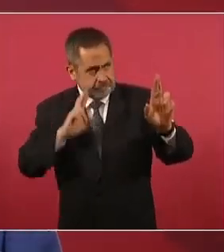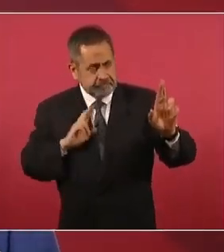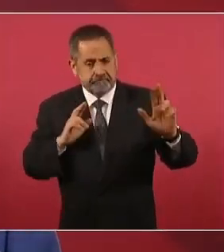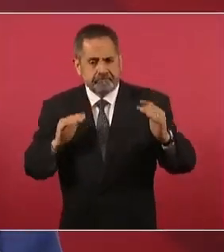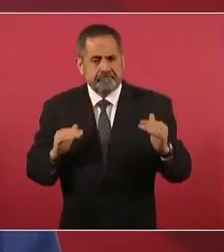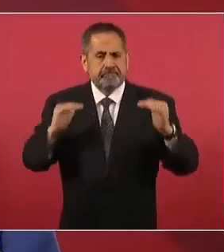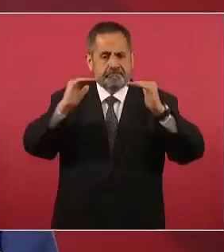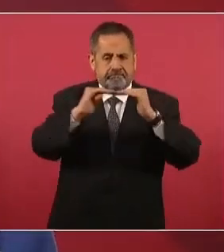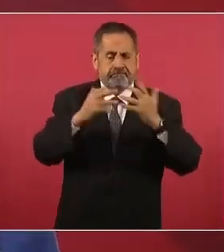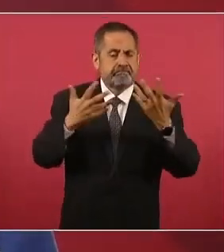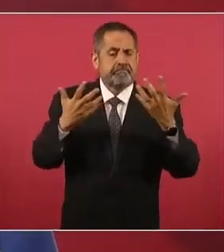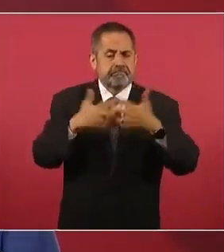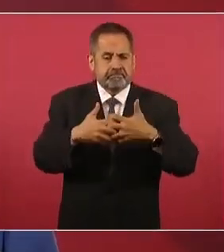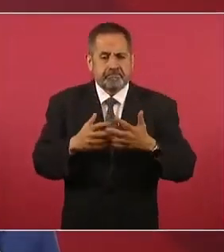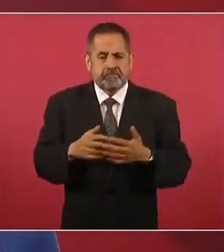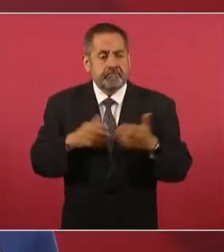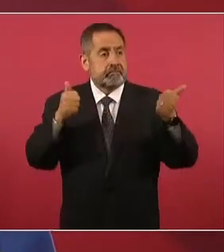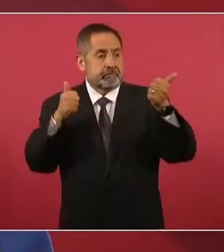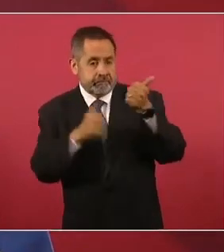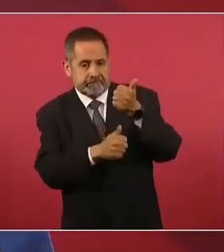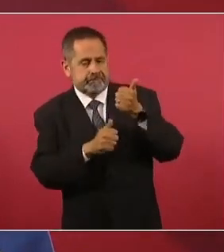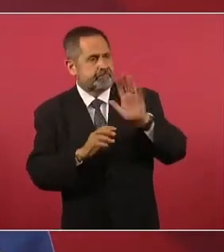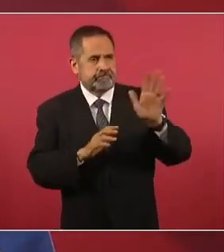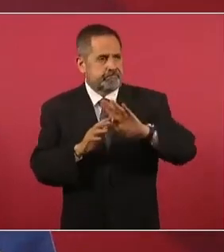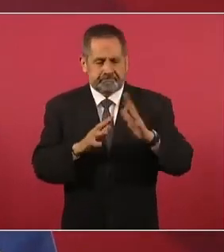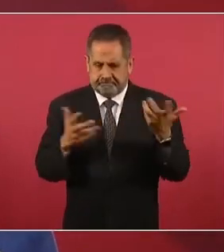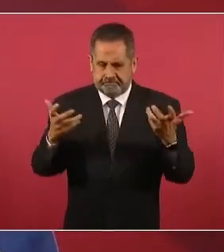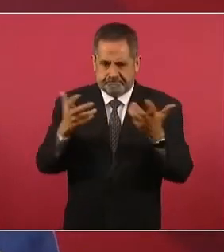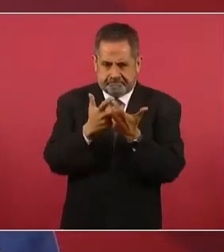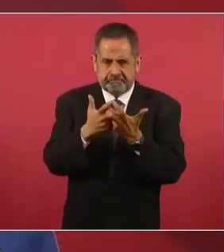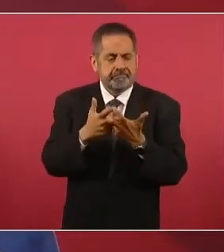integración que no significa sometimiento,